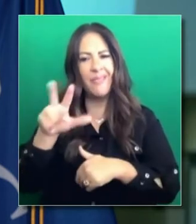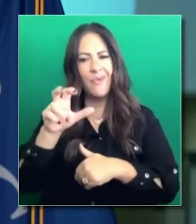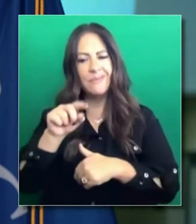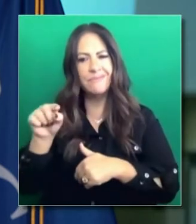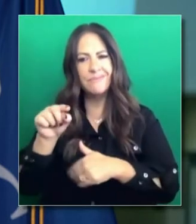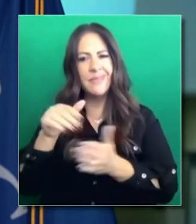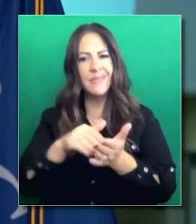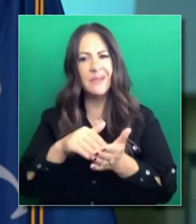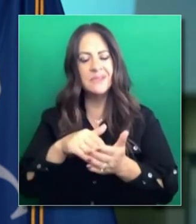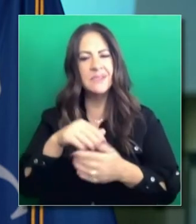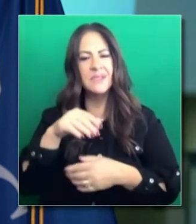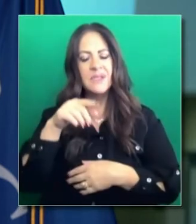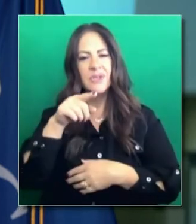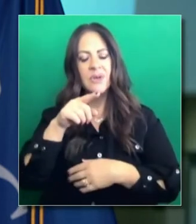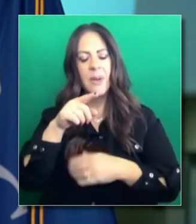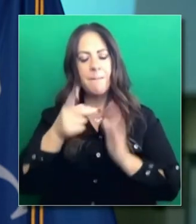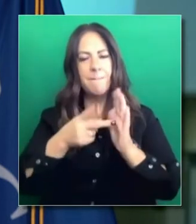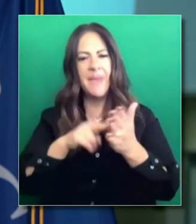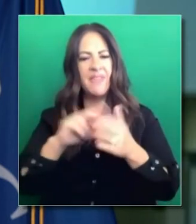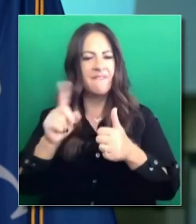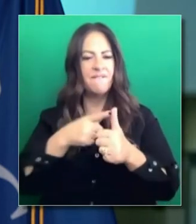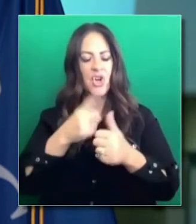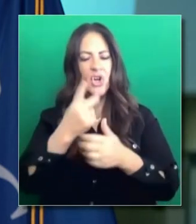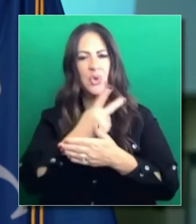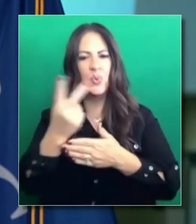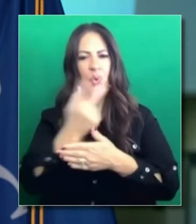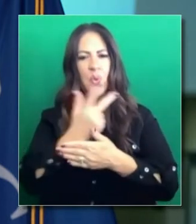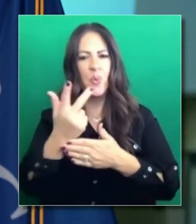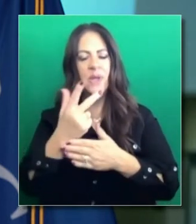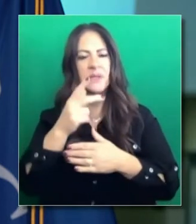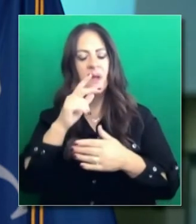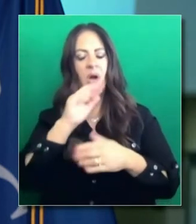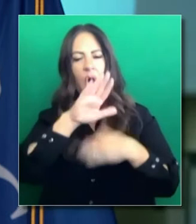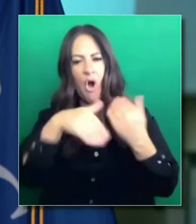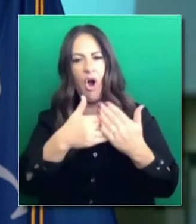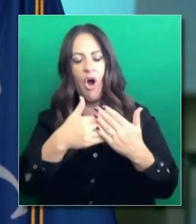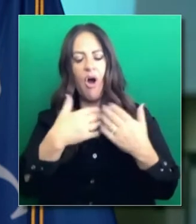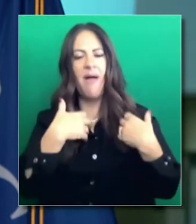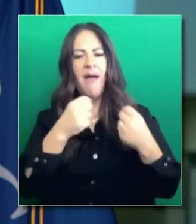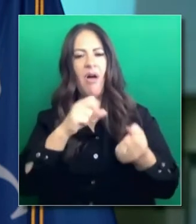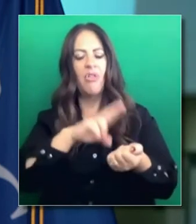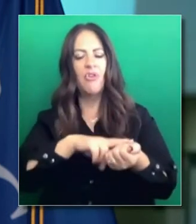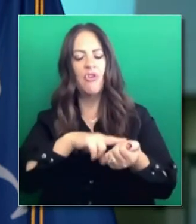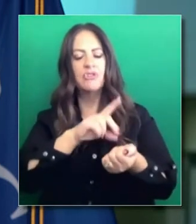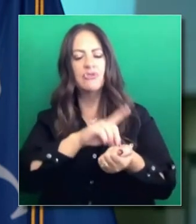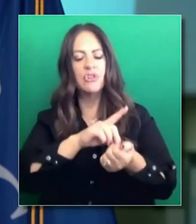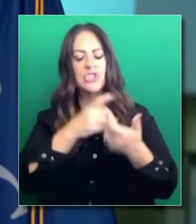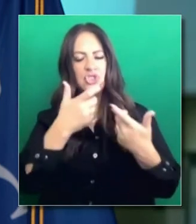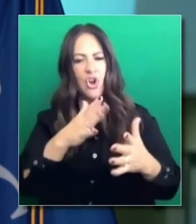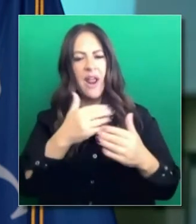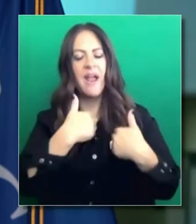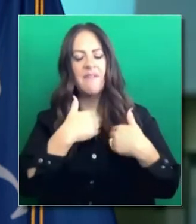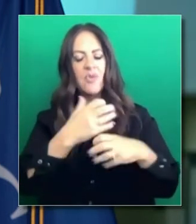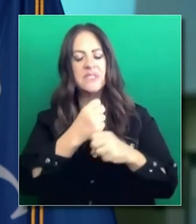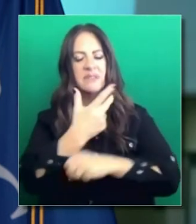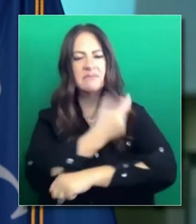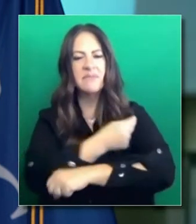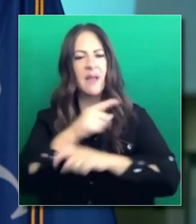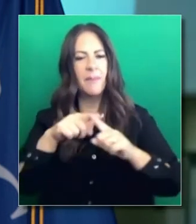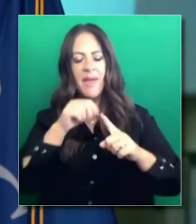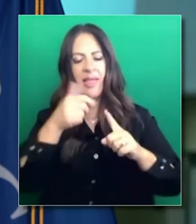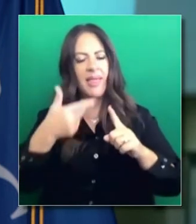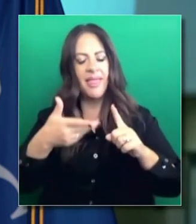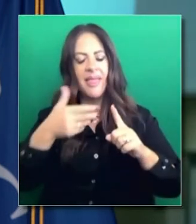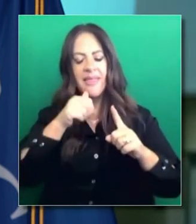a todos los trabajadores de primera fila mucho más rápidamente. Me parece que las cosas no